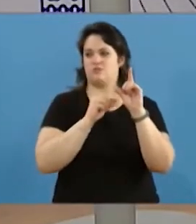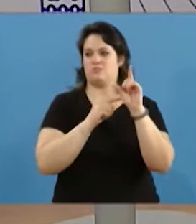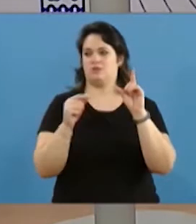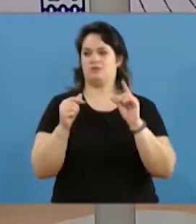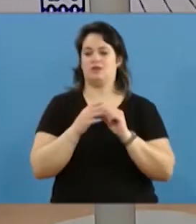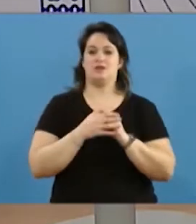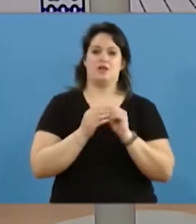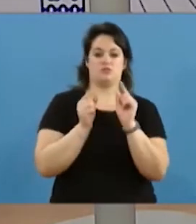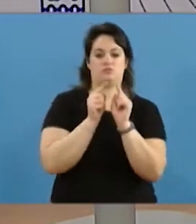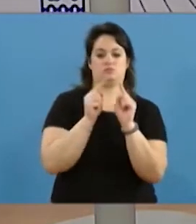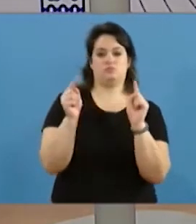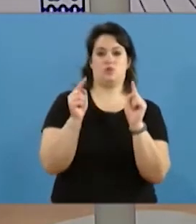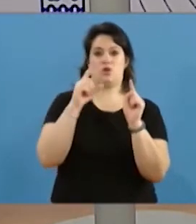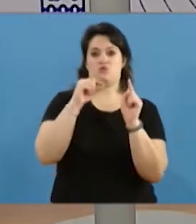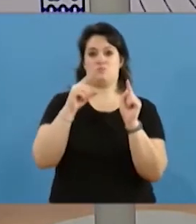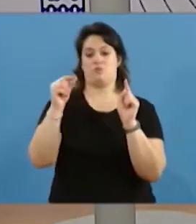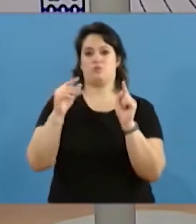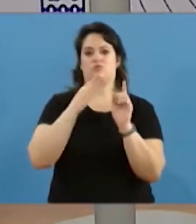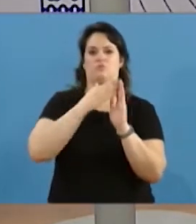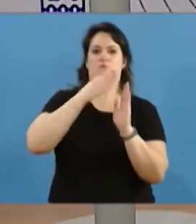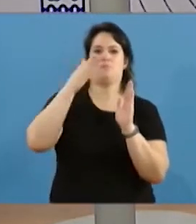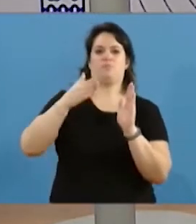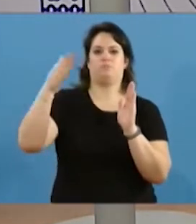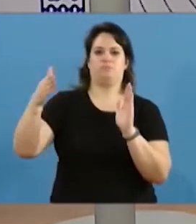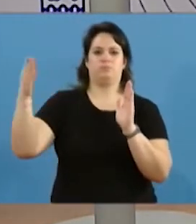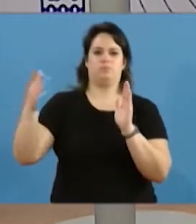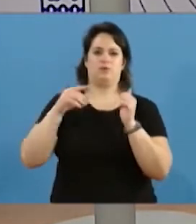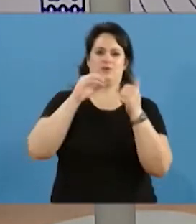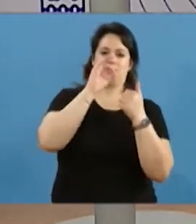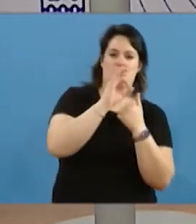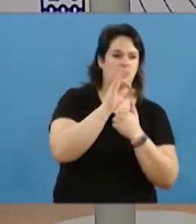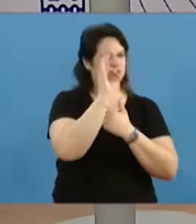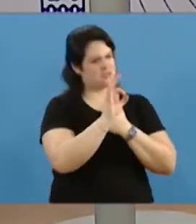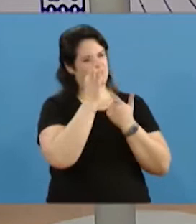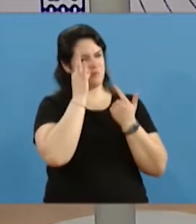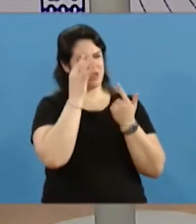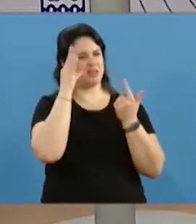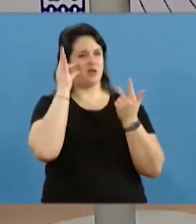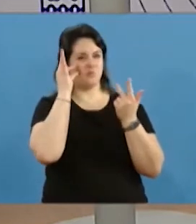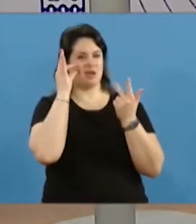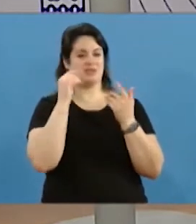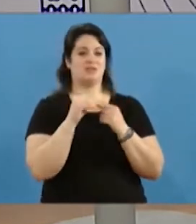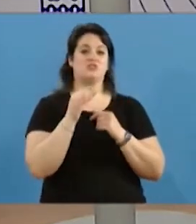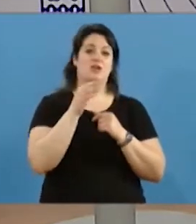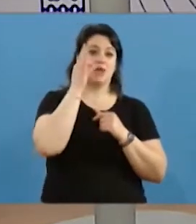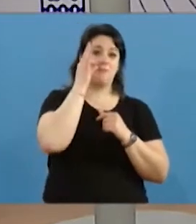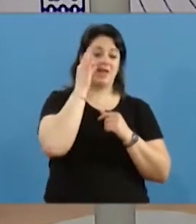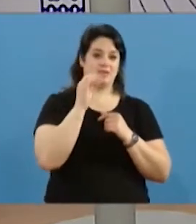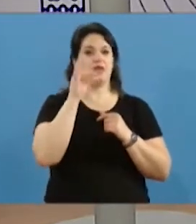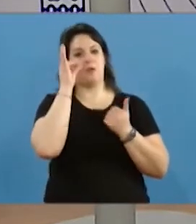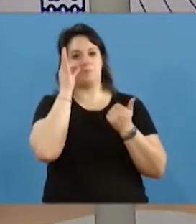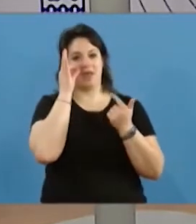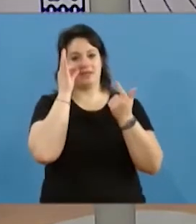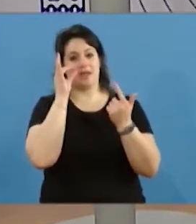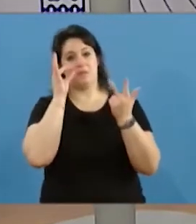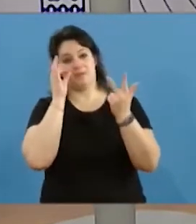Cada Bien. Cierta distancia vamos de cuánto en cuánto. Y tenemos 0, 20, 40, entonces vamos de 20 en 20. De 20 en 20. O sea que tendría que